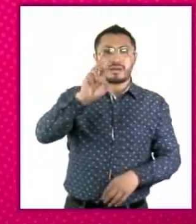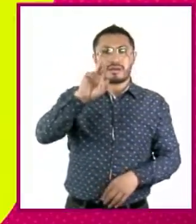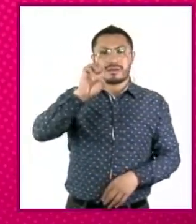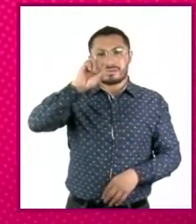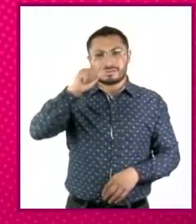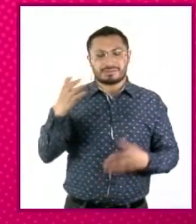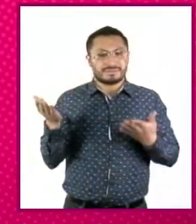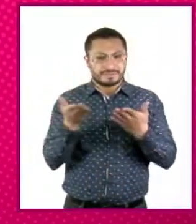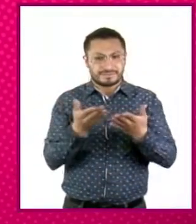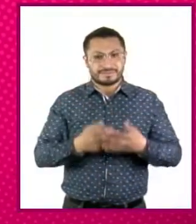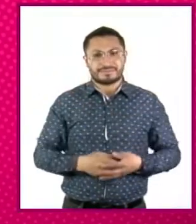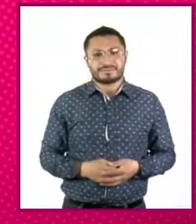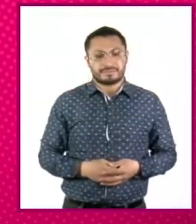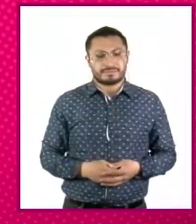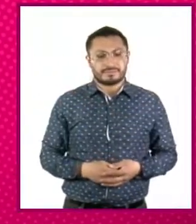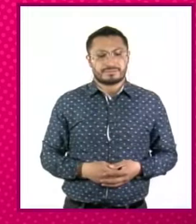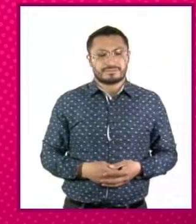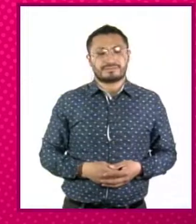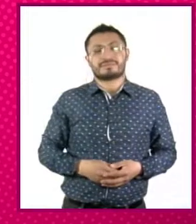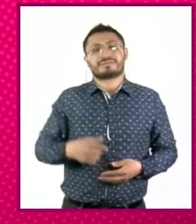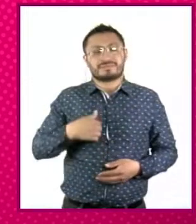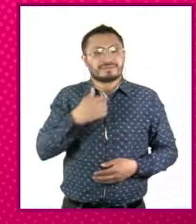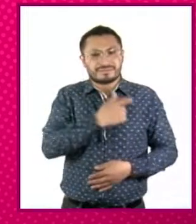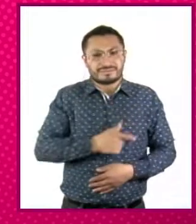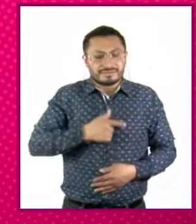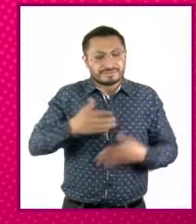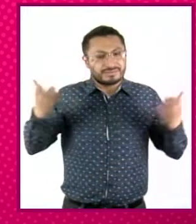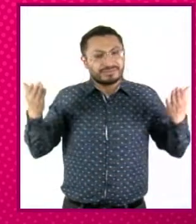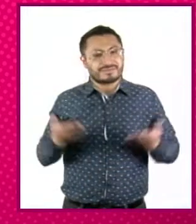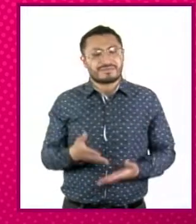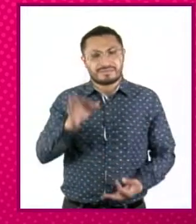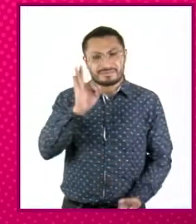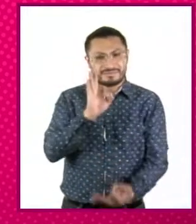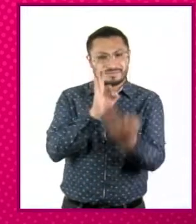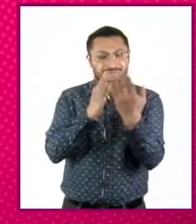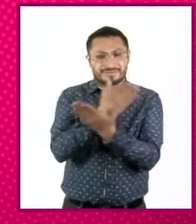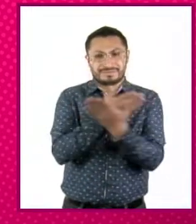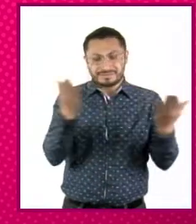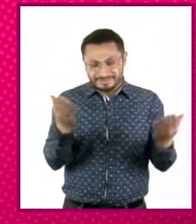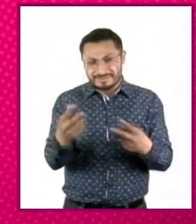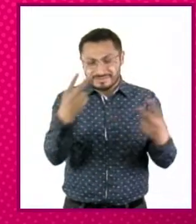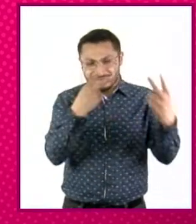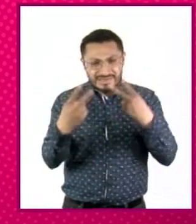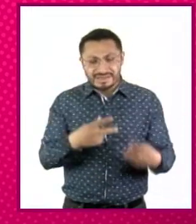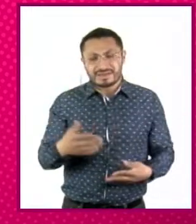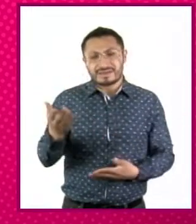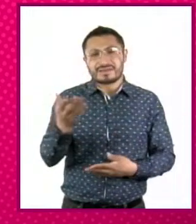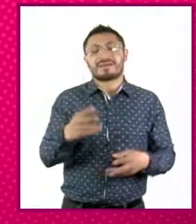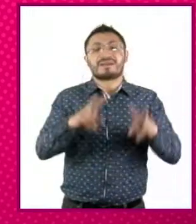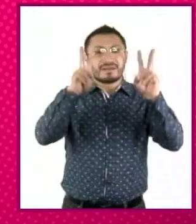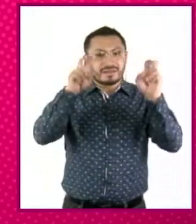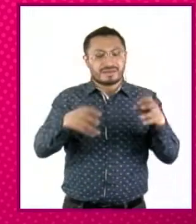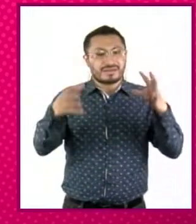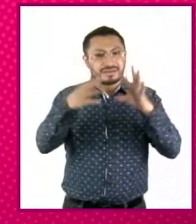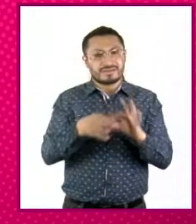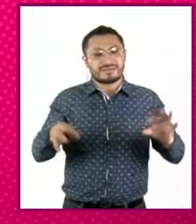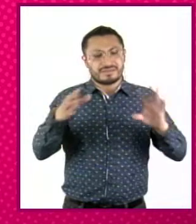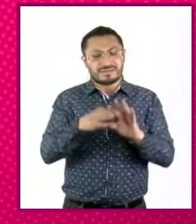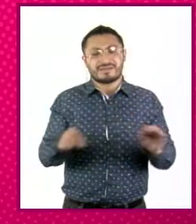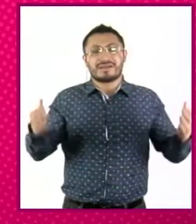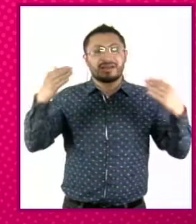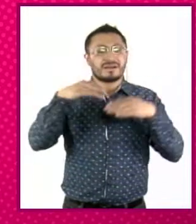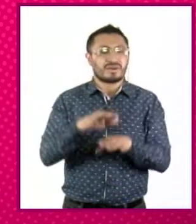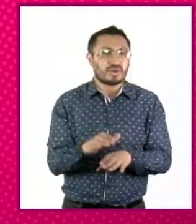¡Comencemos! Tengo el gusto de presentarme hoy ante ustedes para compartir algunas reflexiones en